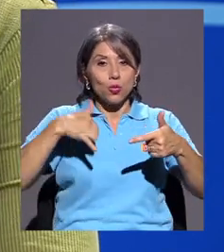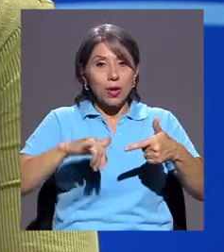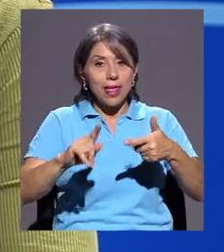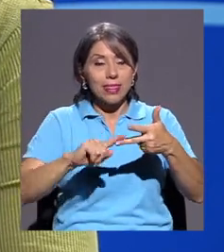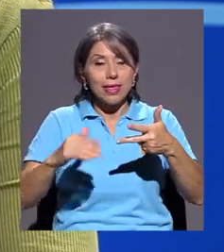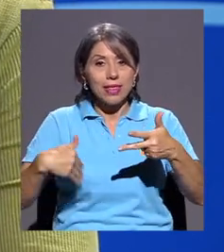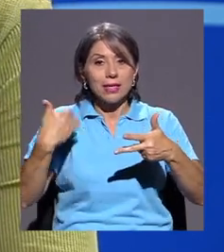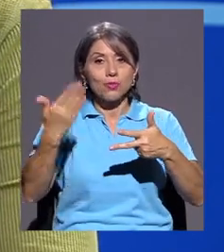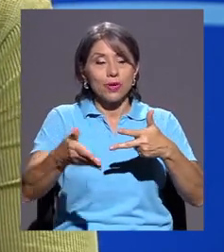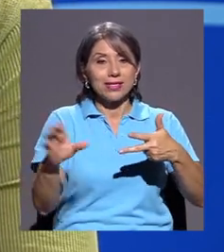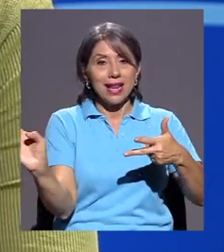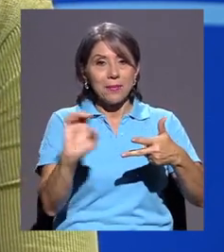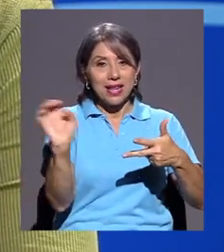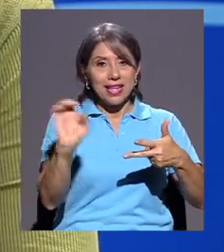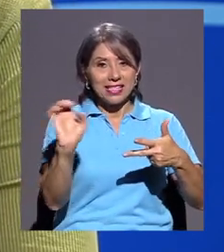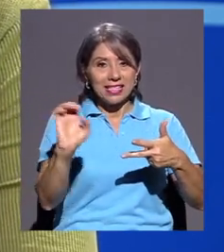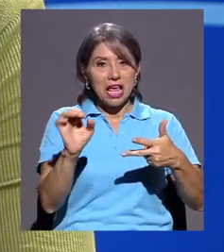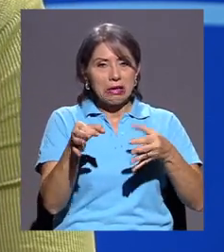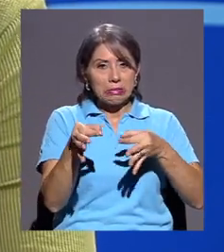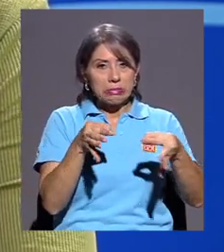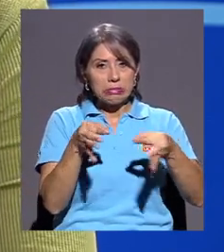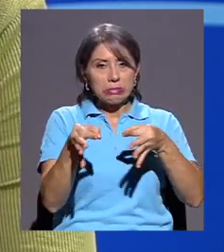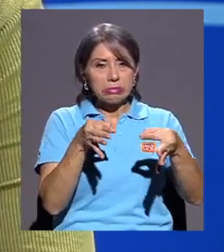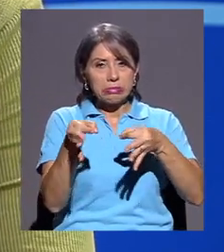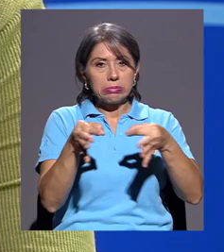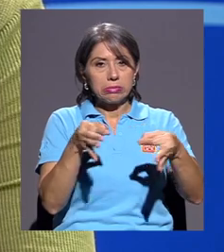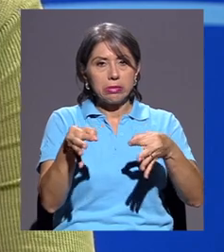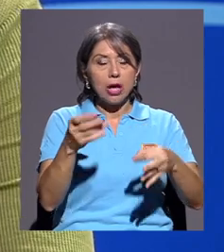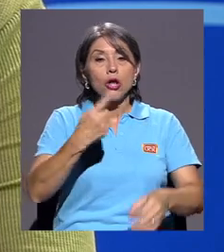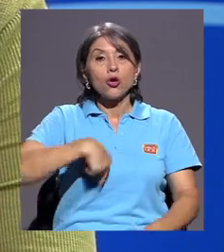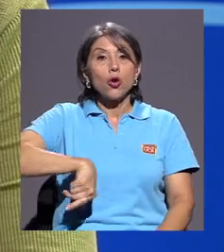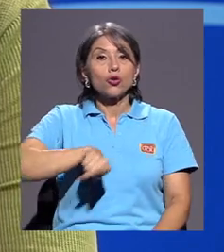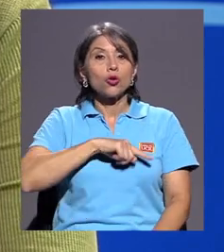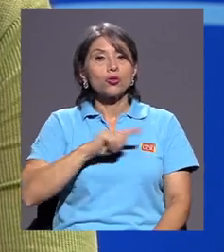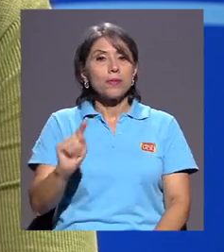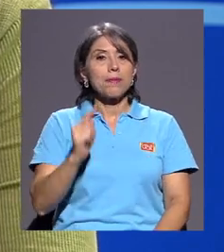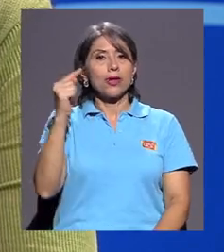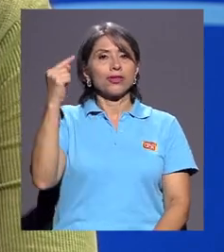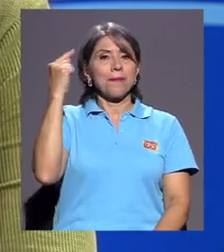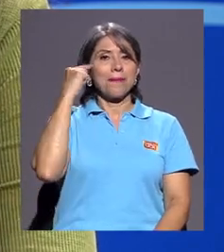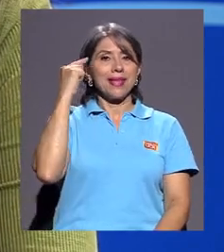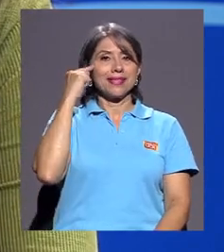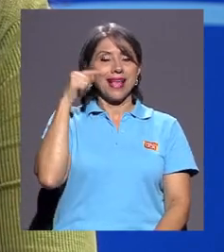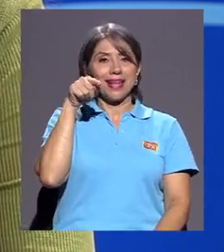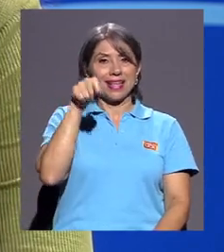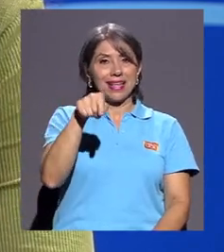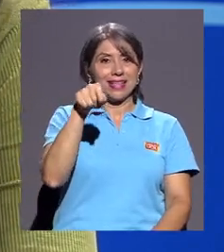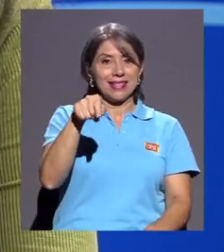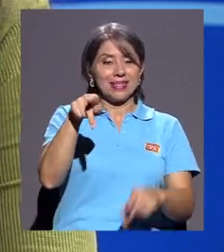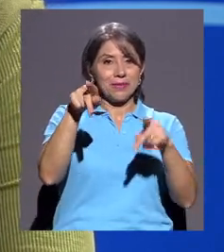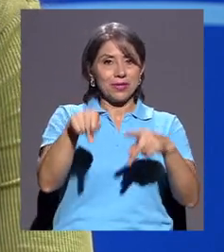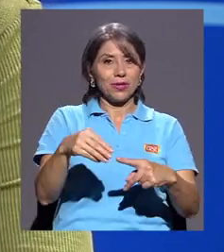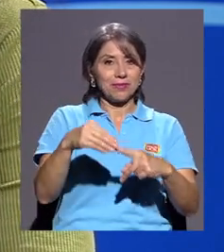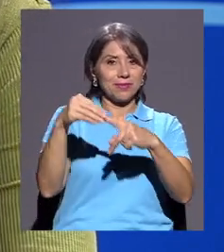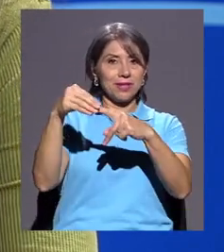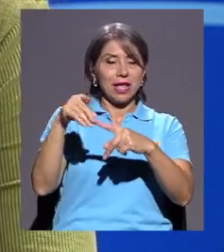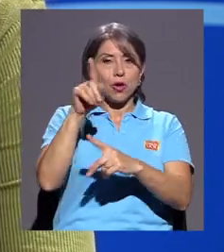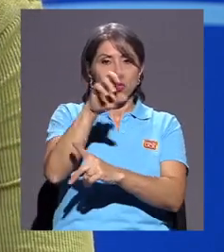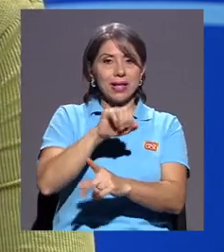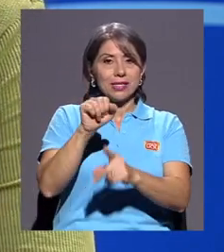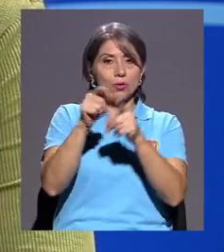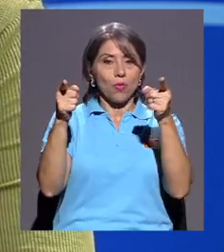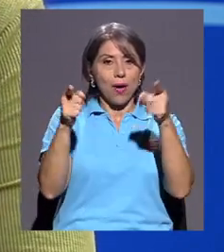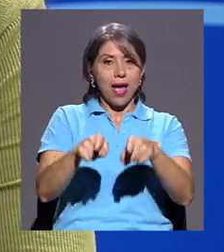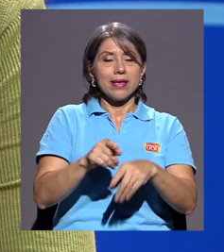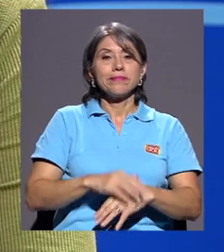la emergencia, ¿verdad? Y por ejemplo, somos los primeros en pensar en esa población en específico, en particular, en una situación